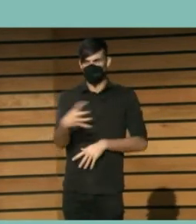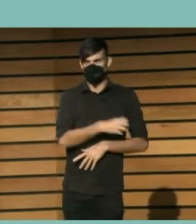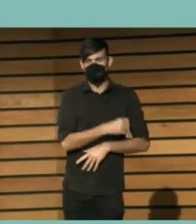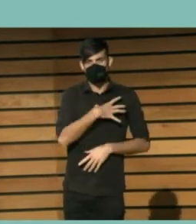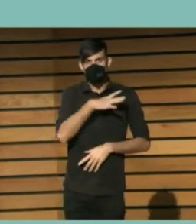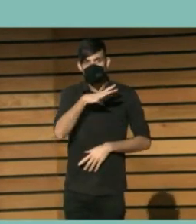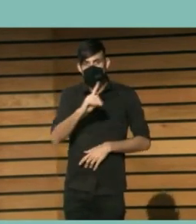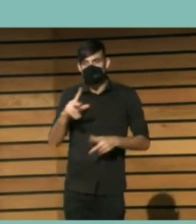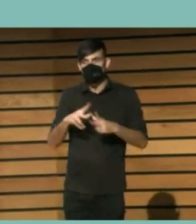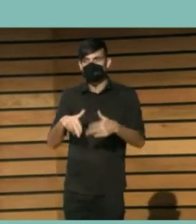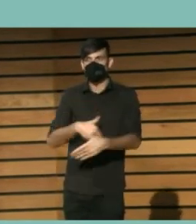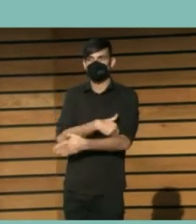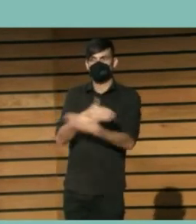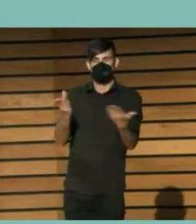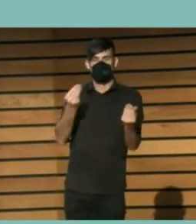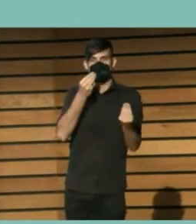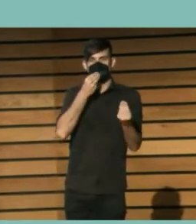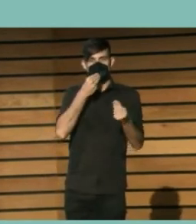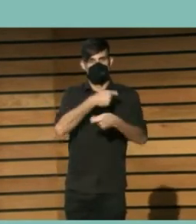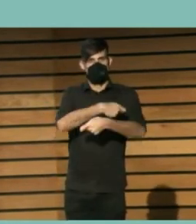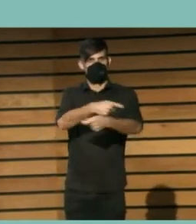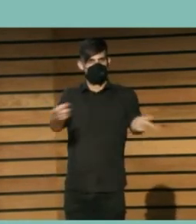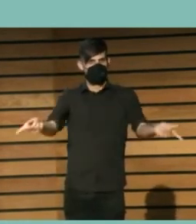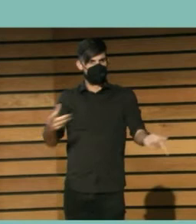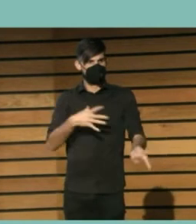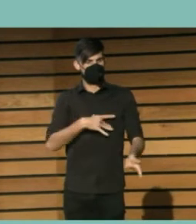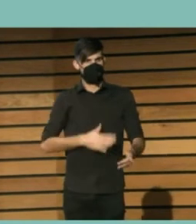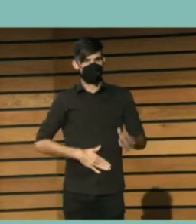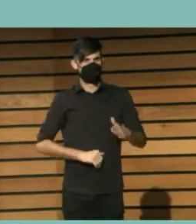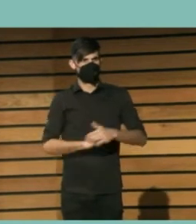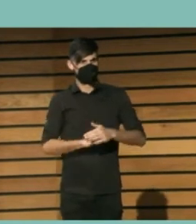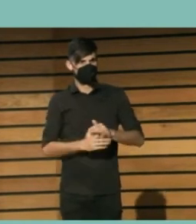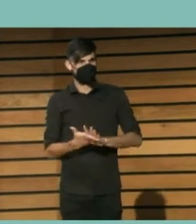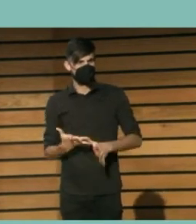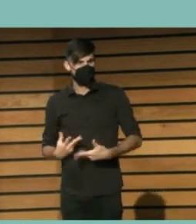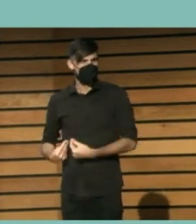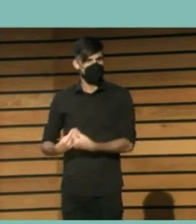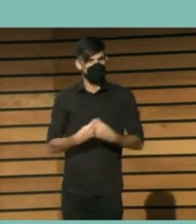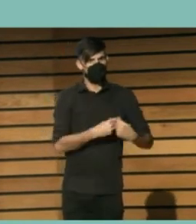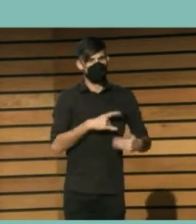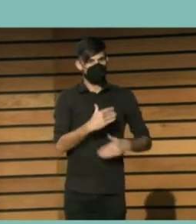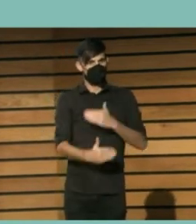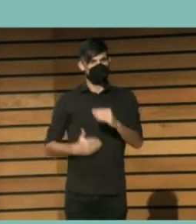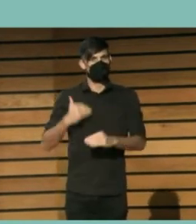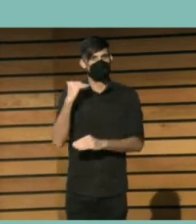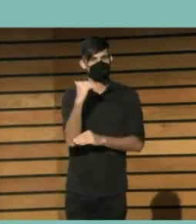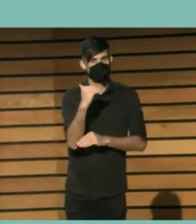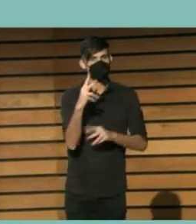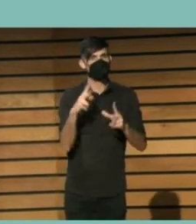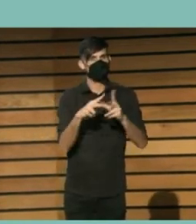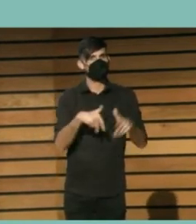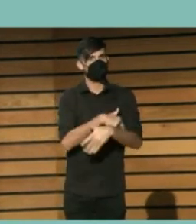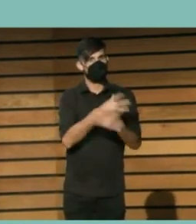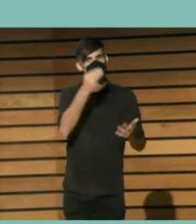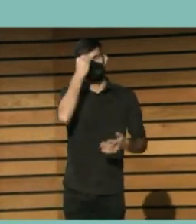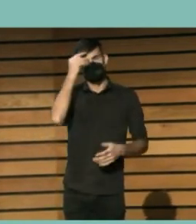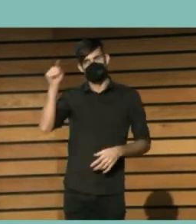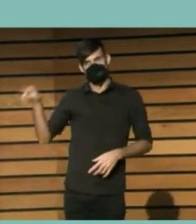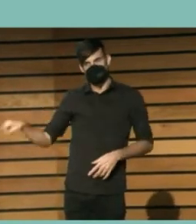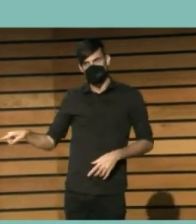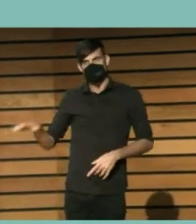alimentar a la sociedad, a toda la humanidad, podemos avanzar juntos en otras cosas. Y los ciudadanos globales creen eso,